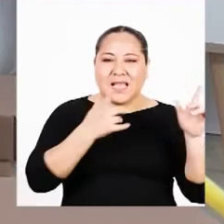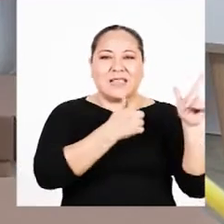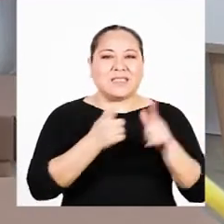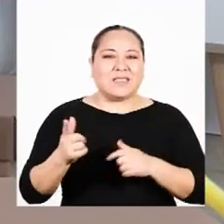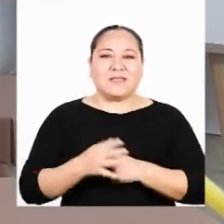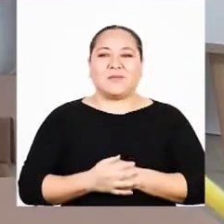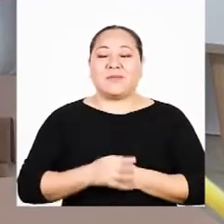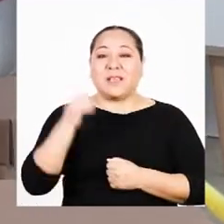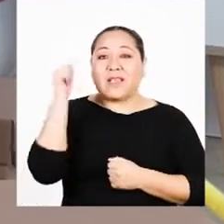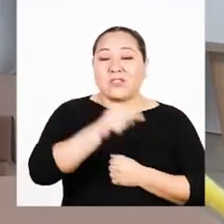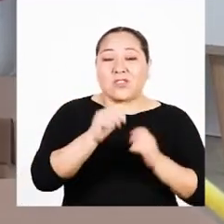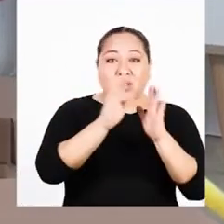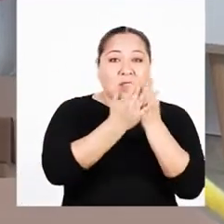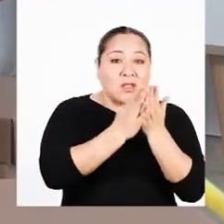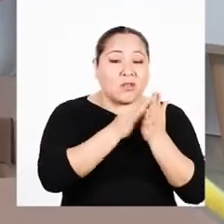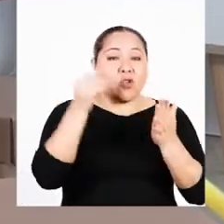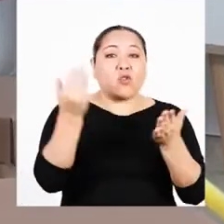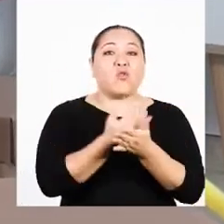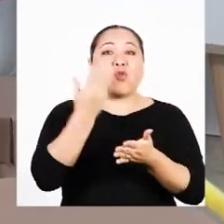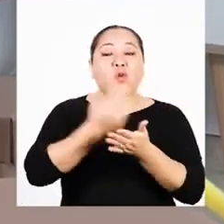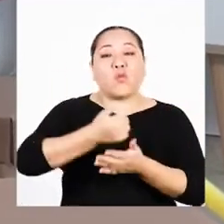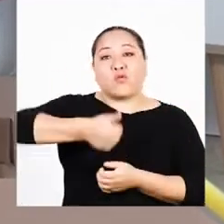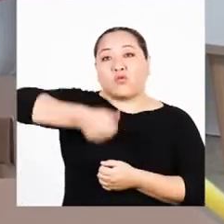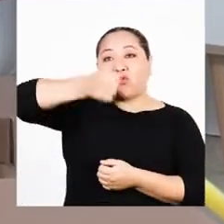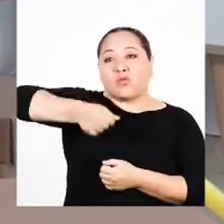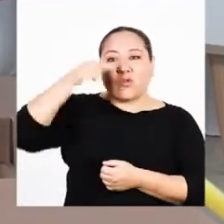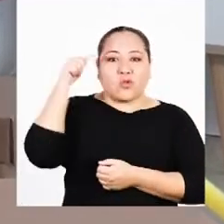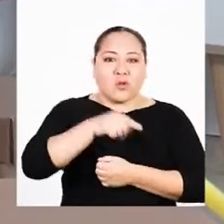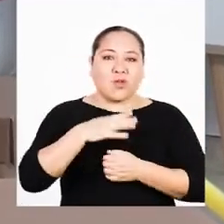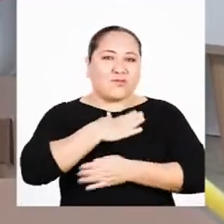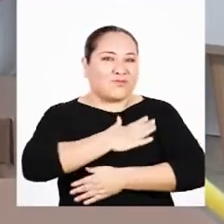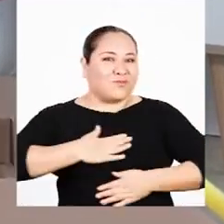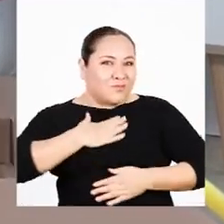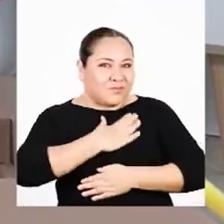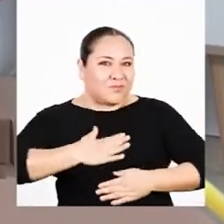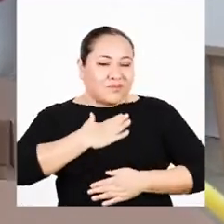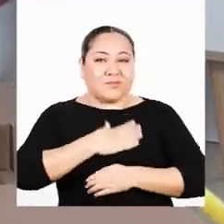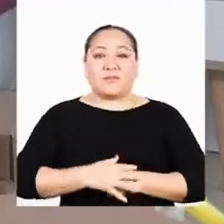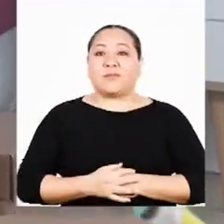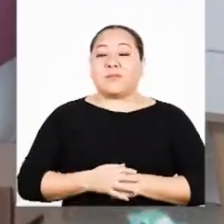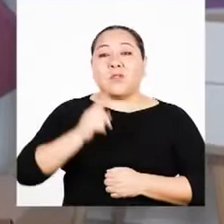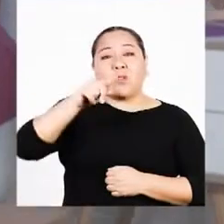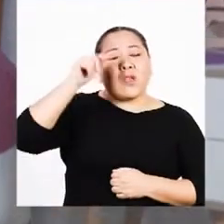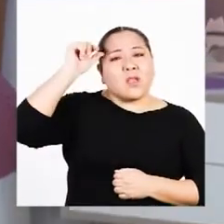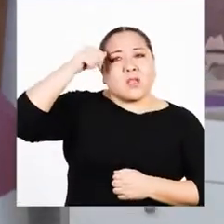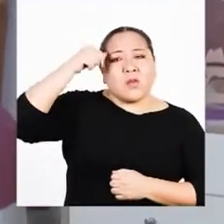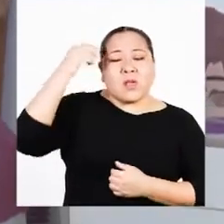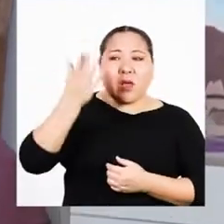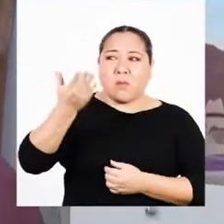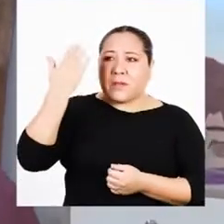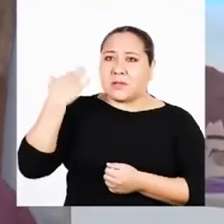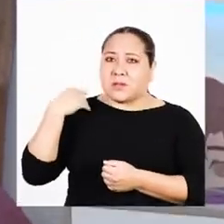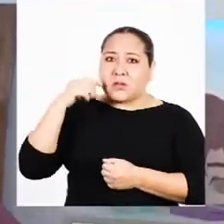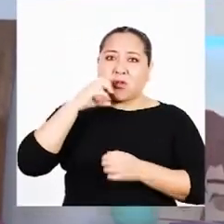Ahora sí, estos libros tendrán nuevas dueñas y dueños que los disfruten. ¿Se